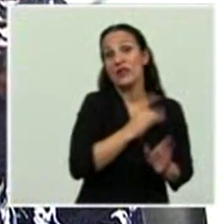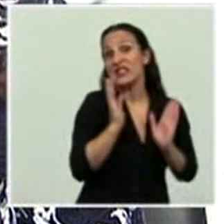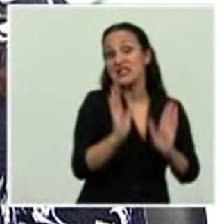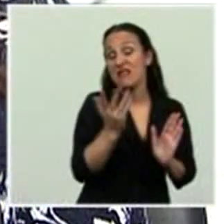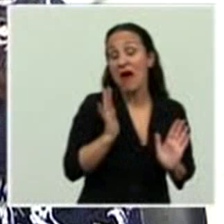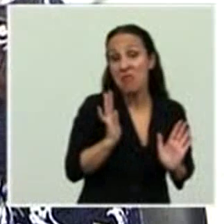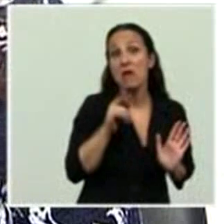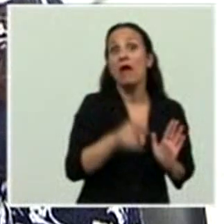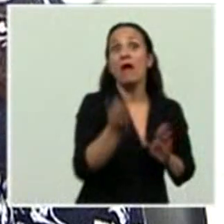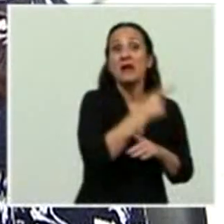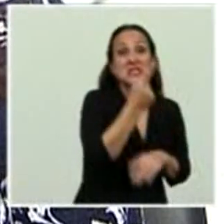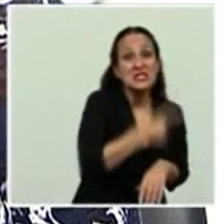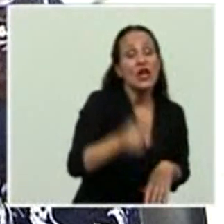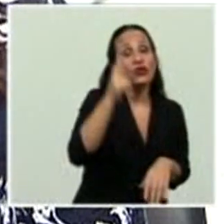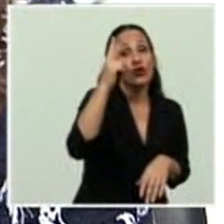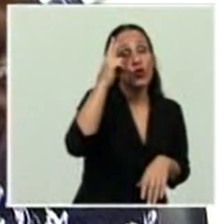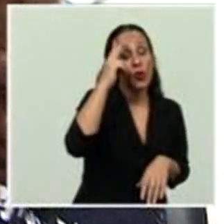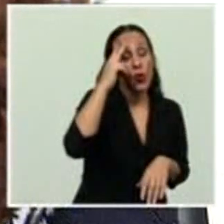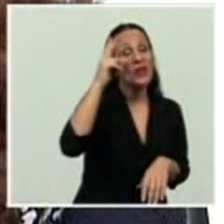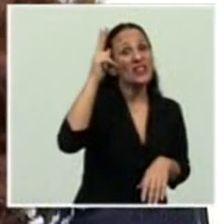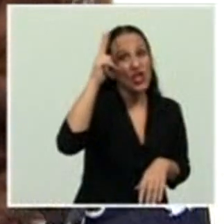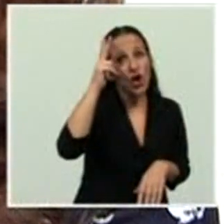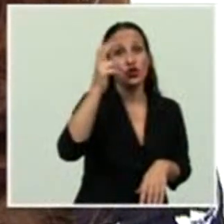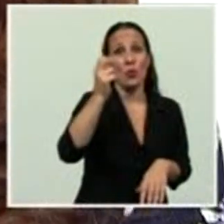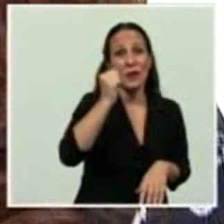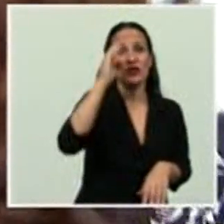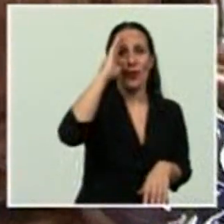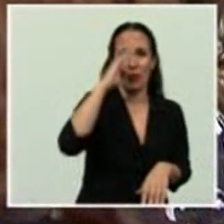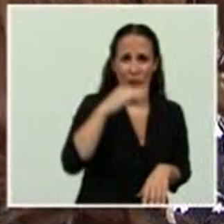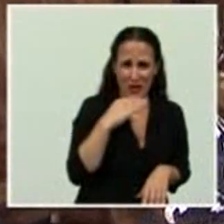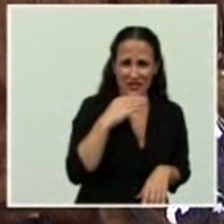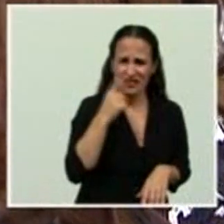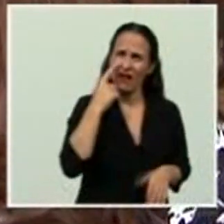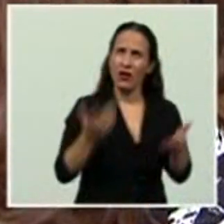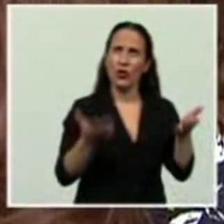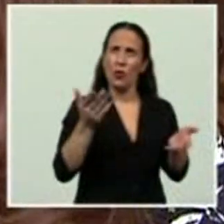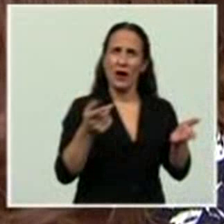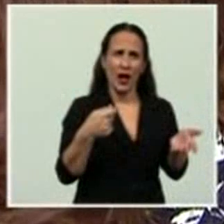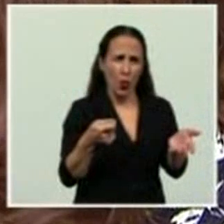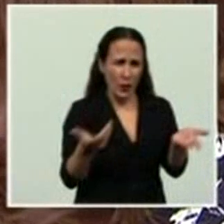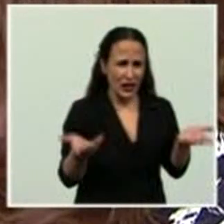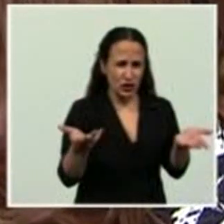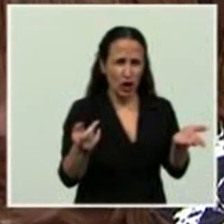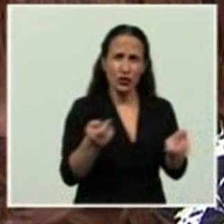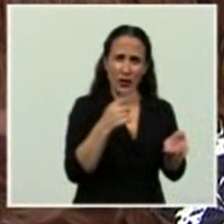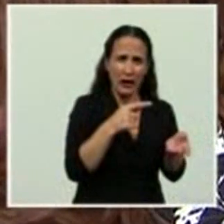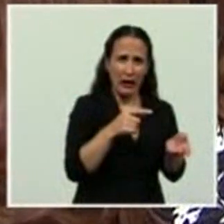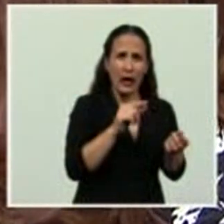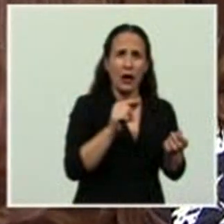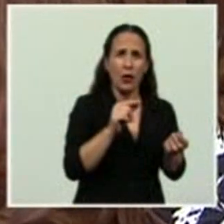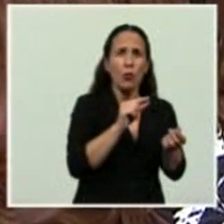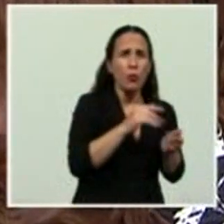198 pesos por mes menos de lo que era la jubilación un poquito más que la jubilación